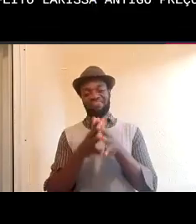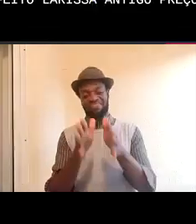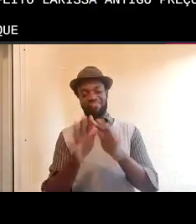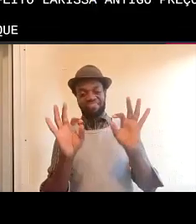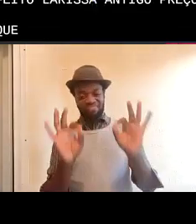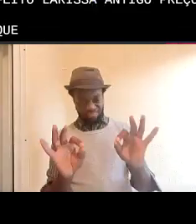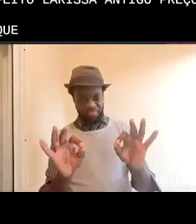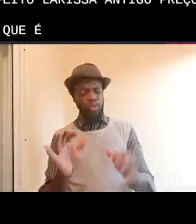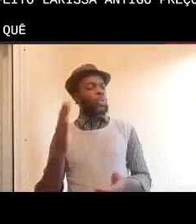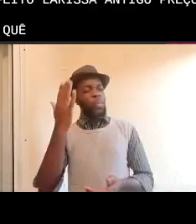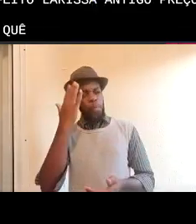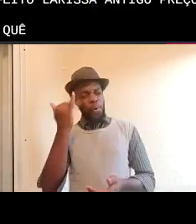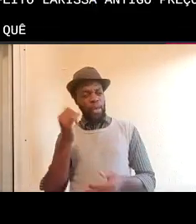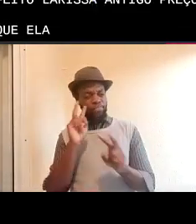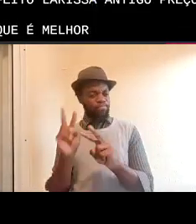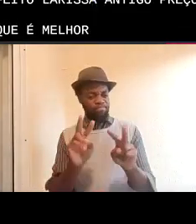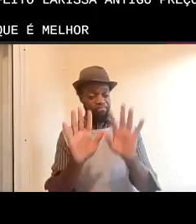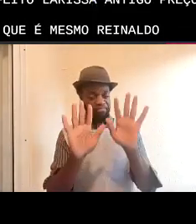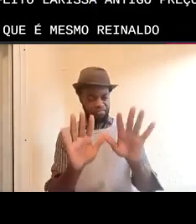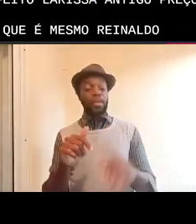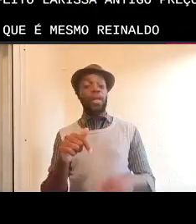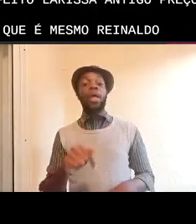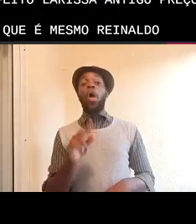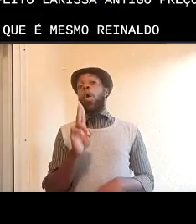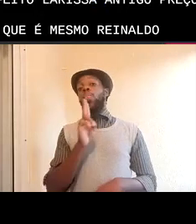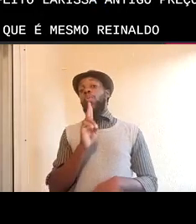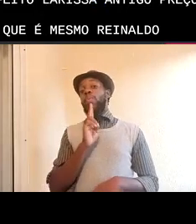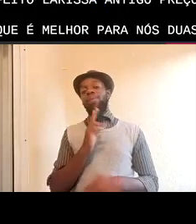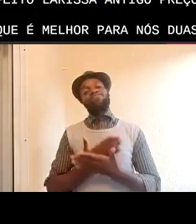porque al menos en Honduras no contamos